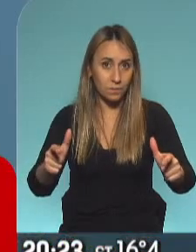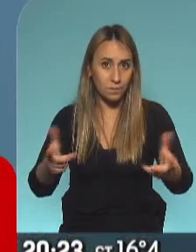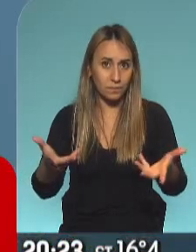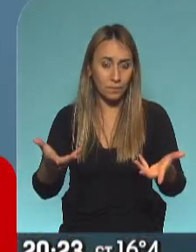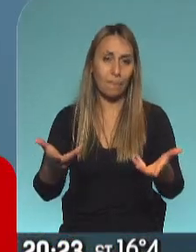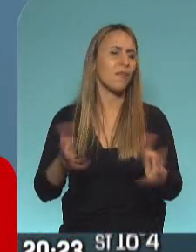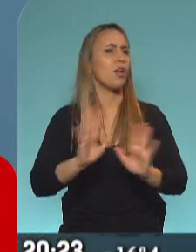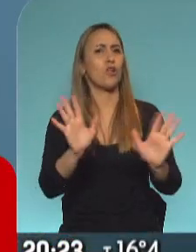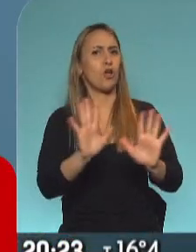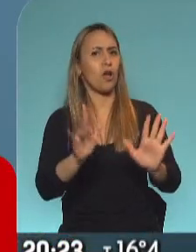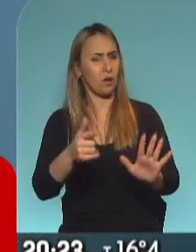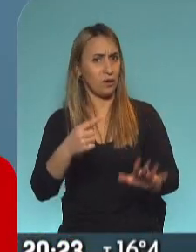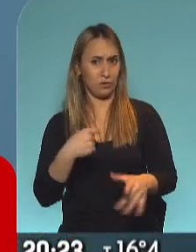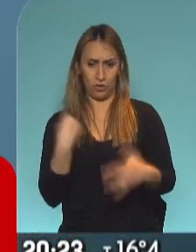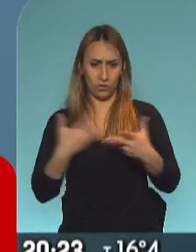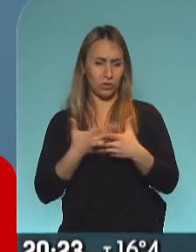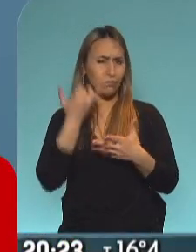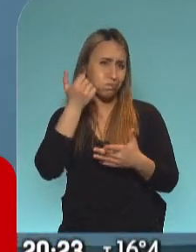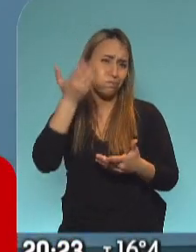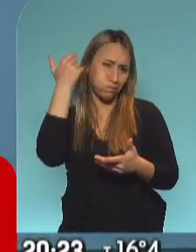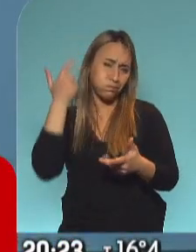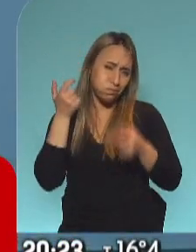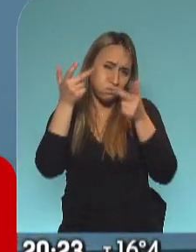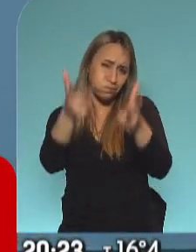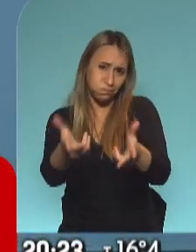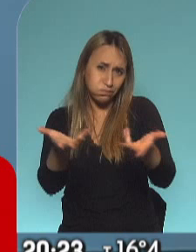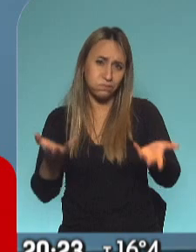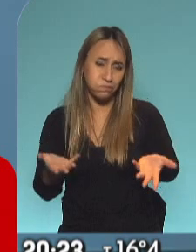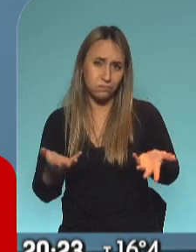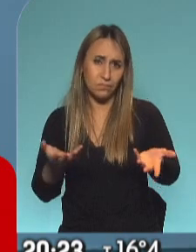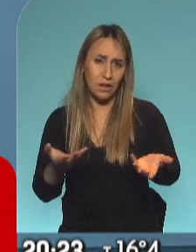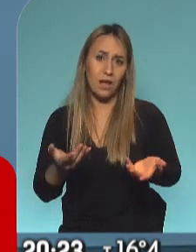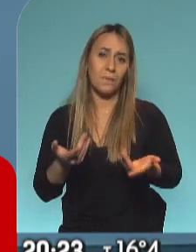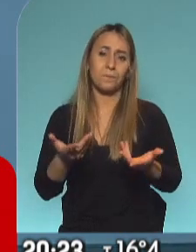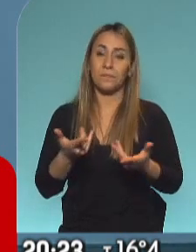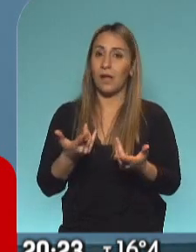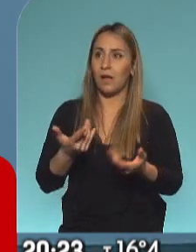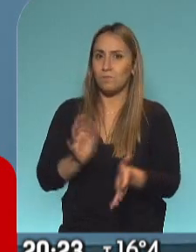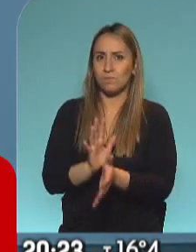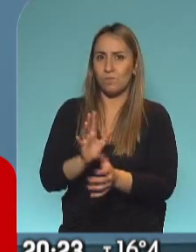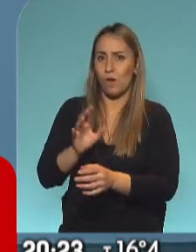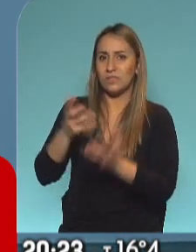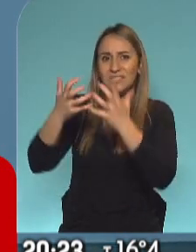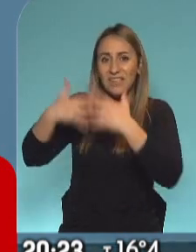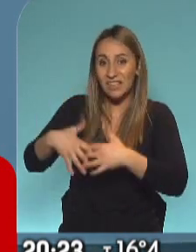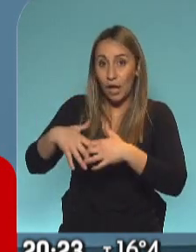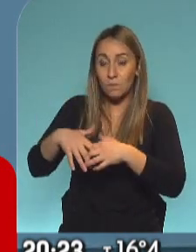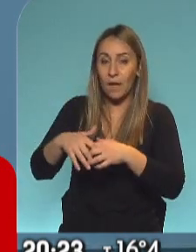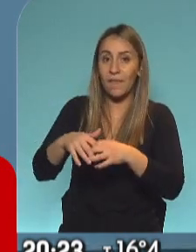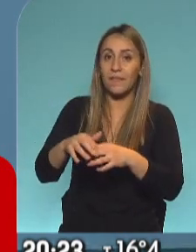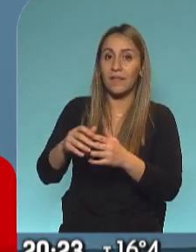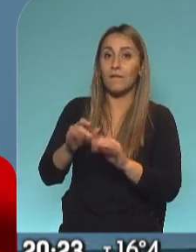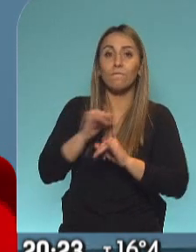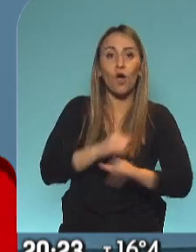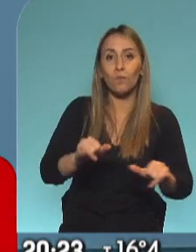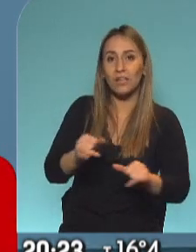es que nosotros lo venimos diciendo hace mucho tiempo, que hay un retraso porque el sistema de carga